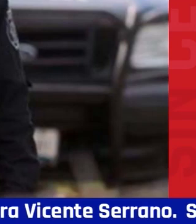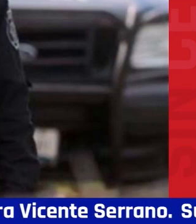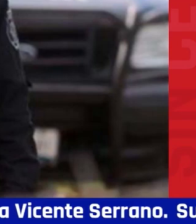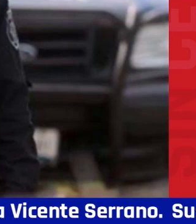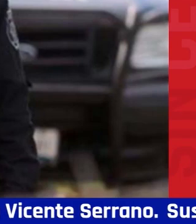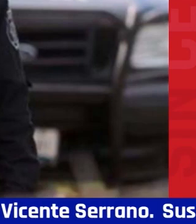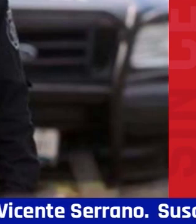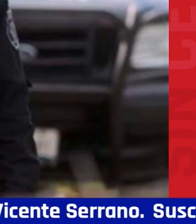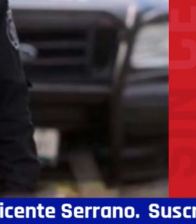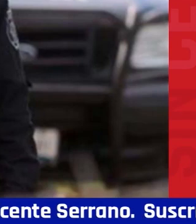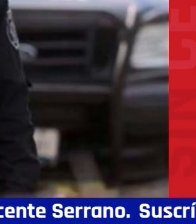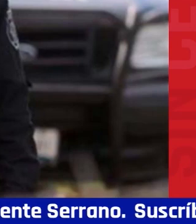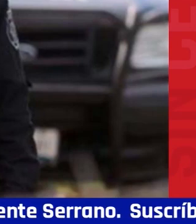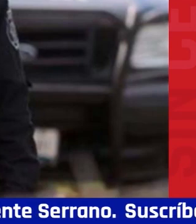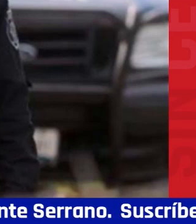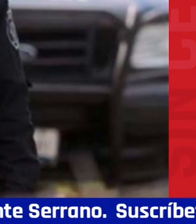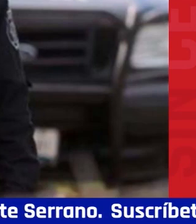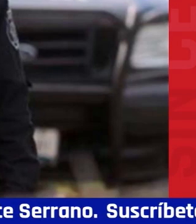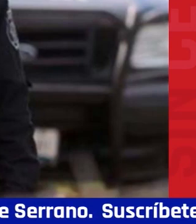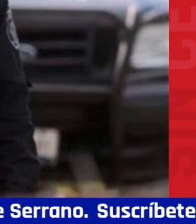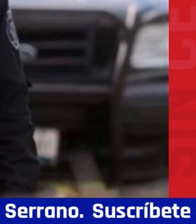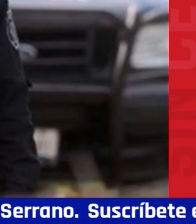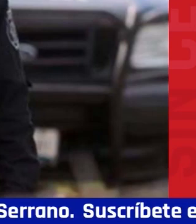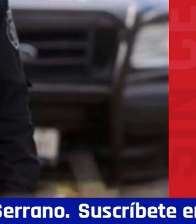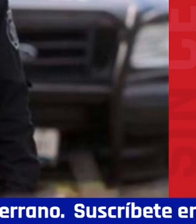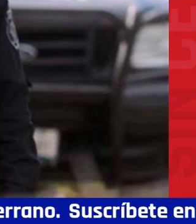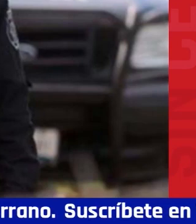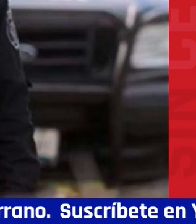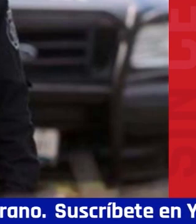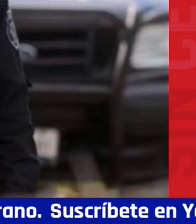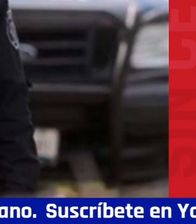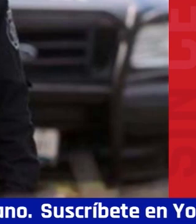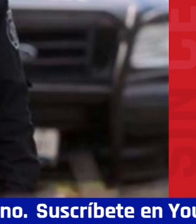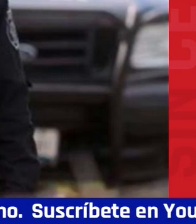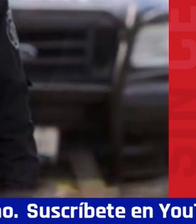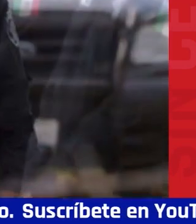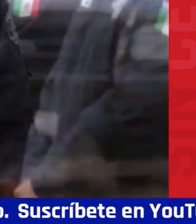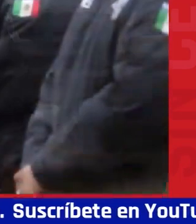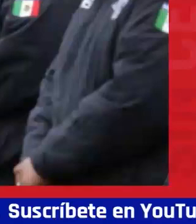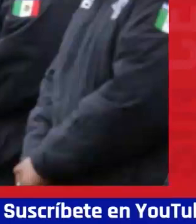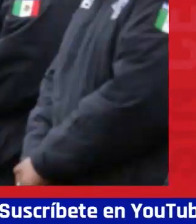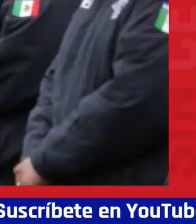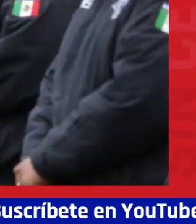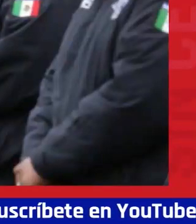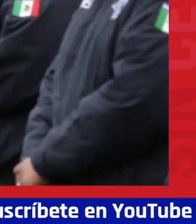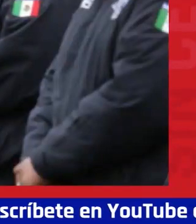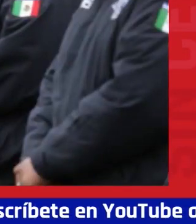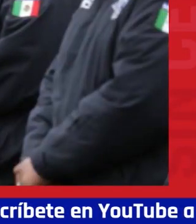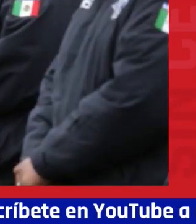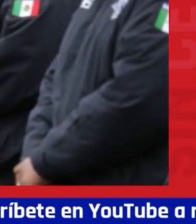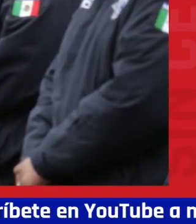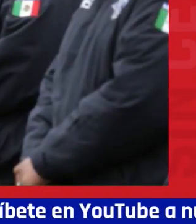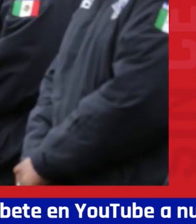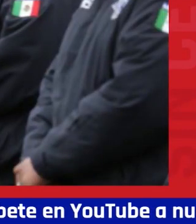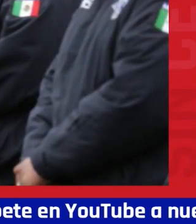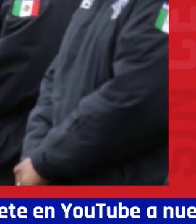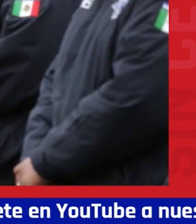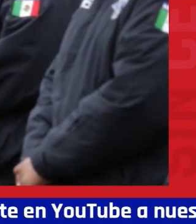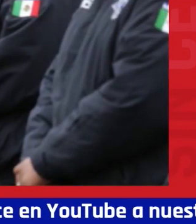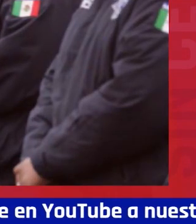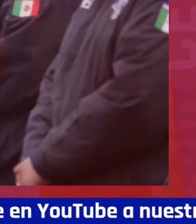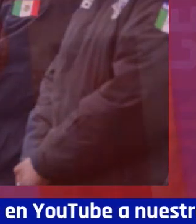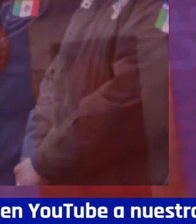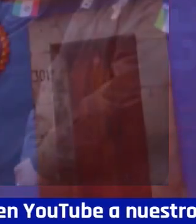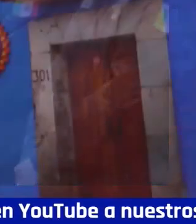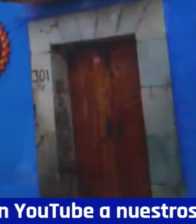pero que hay ya una clara tendencia a la baja porque se está atendiendo al pueblo, se están atendiendo las causas, se está atendiendo a